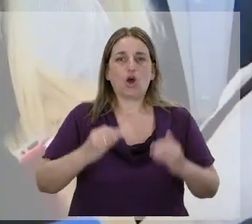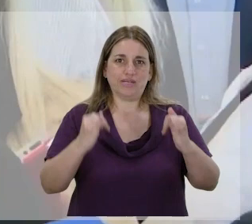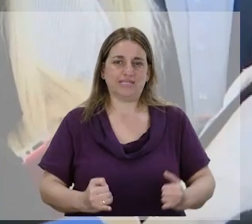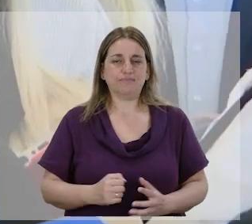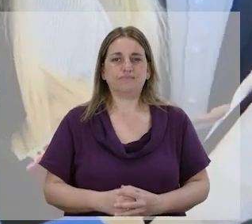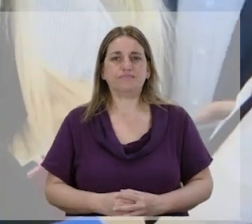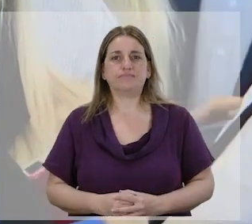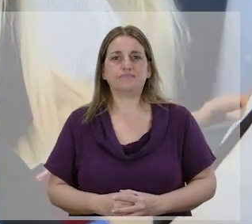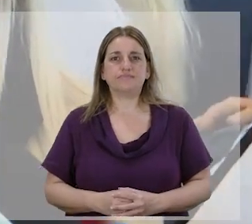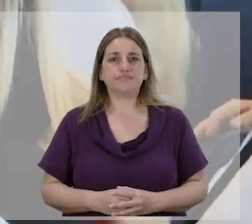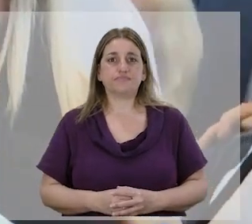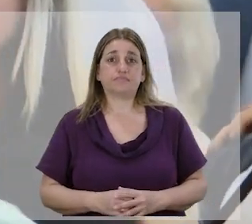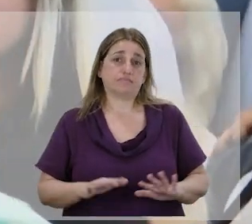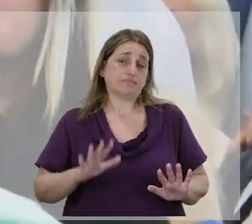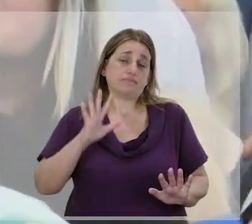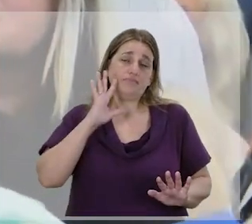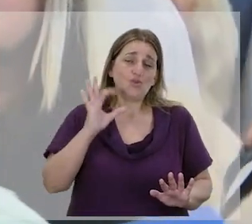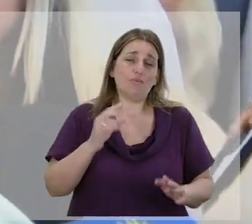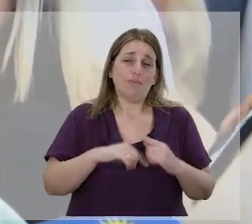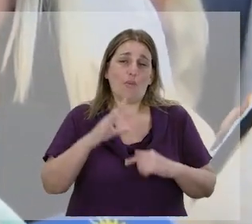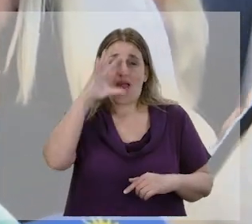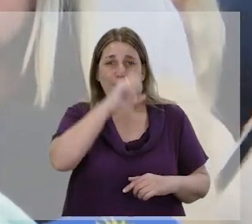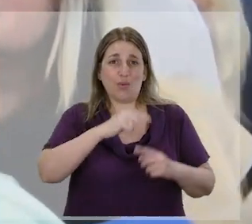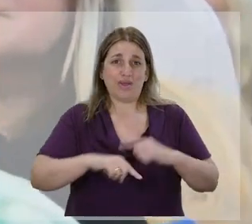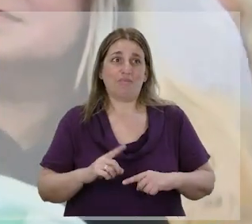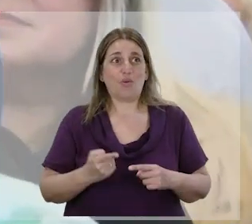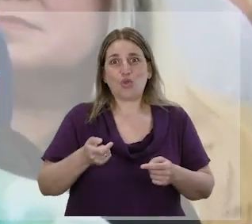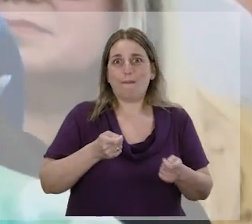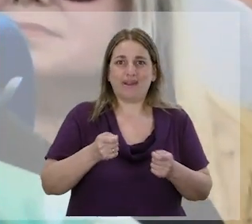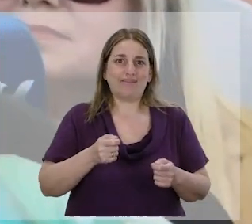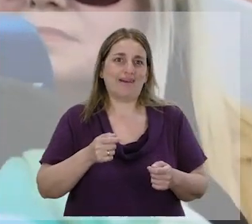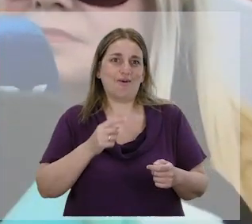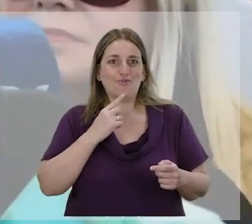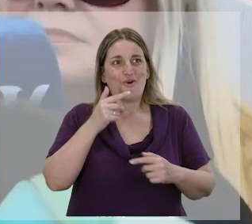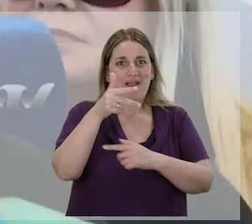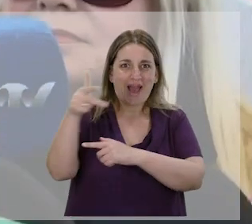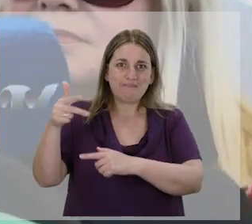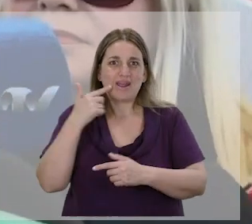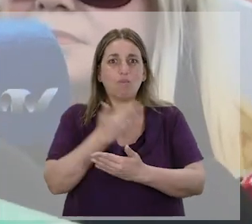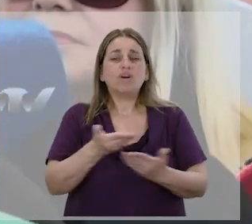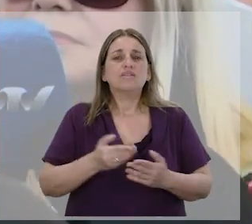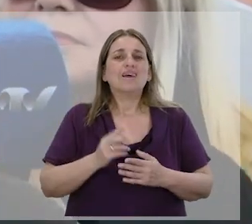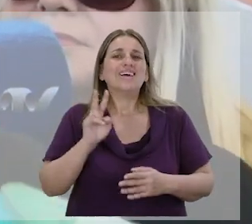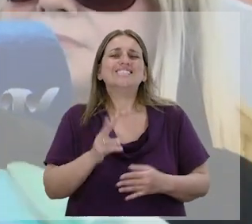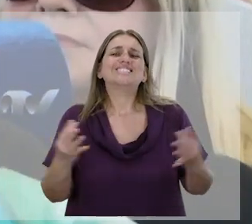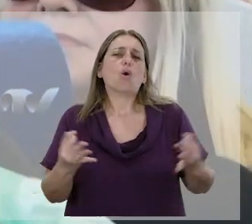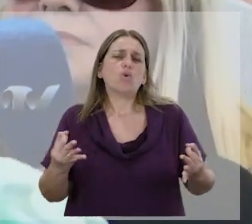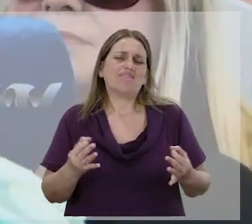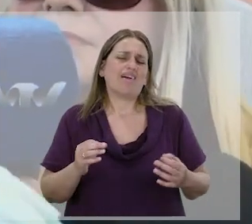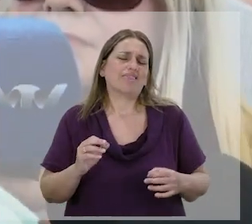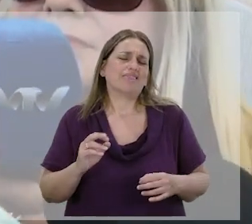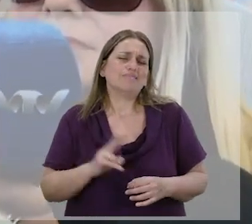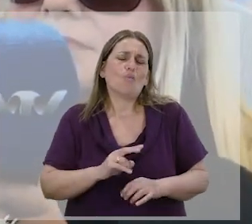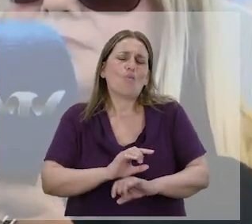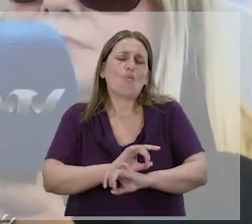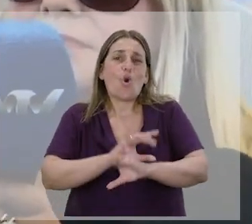Sí. Para mí, sí. Y ahora, disculpen, lo voy a aburrir ya que estoy con, me prestan los micrófonos, lo voy a aburrir.